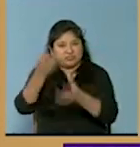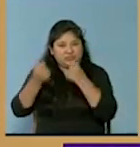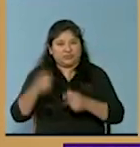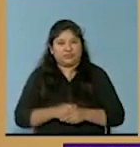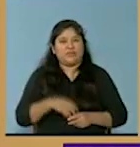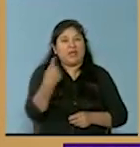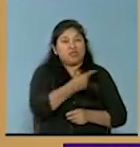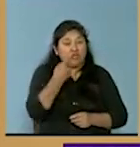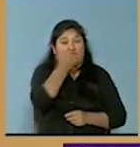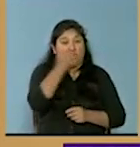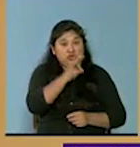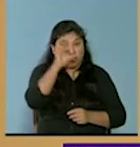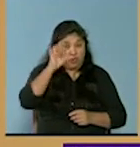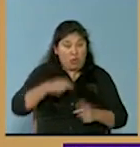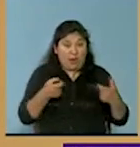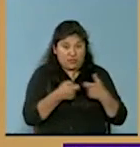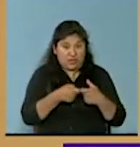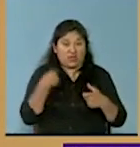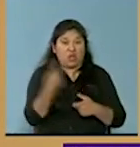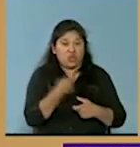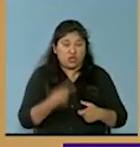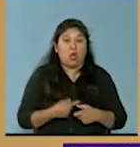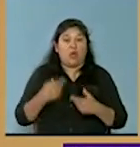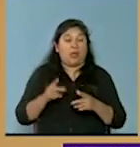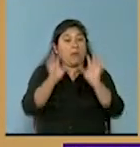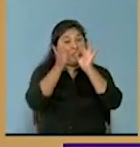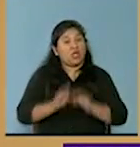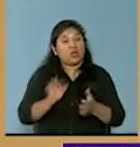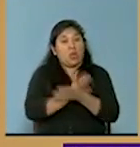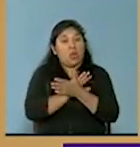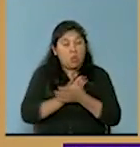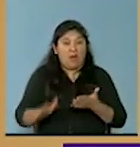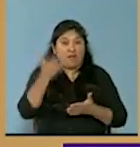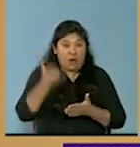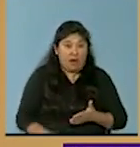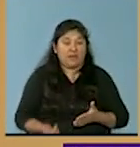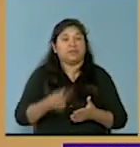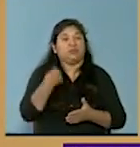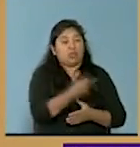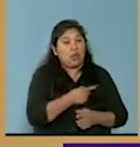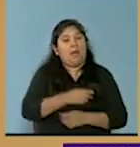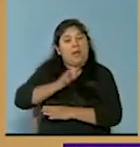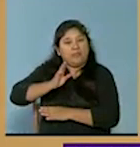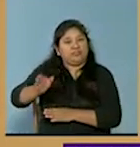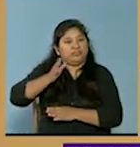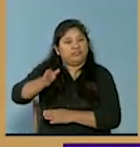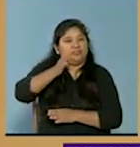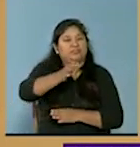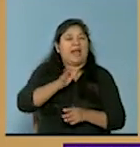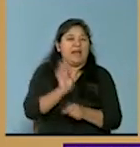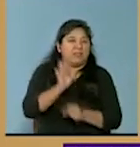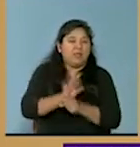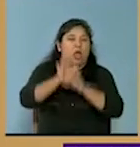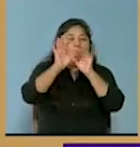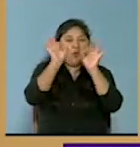consumo un nuevo proyecto que es sombre en los barrios y que la gente porque nosotros apuntamos más a la participación comunitaria